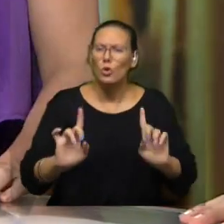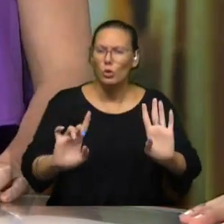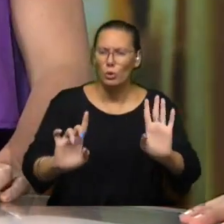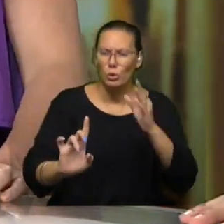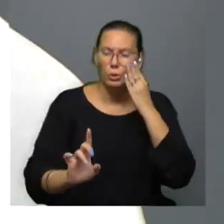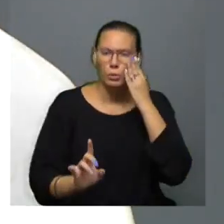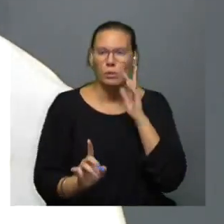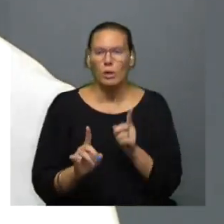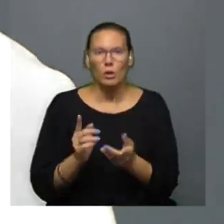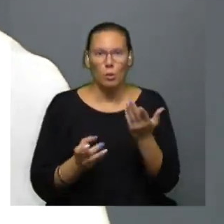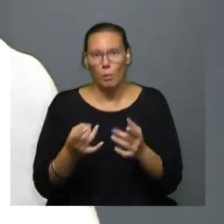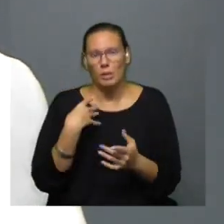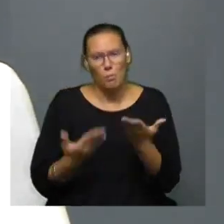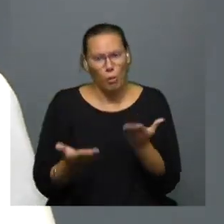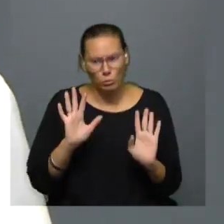con justeza.